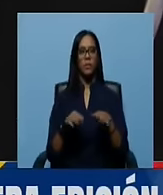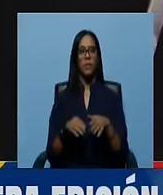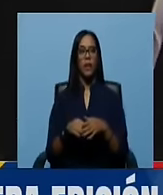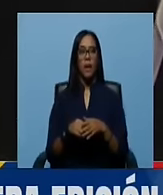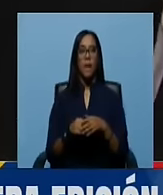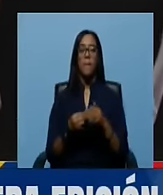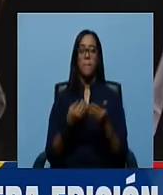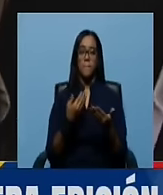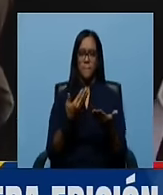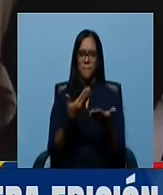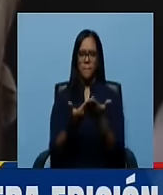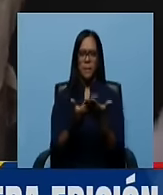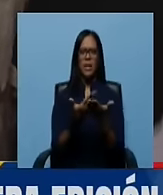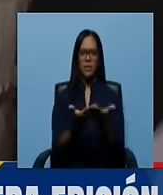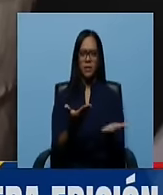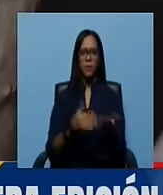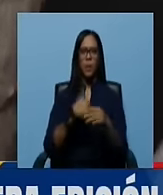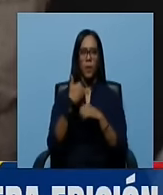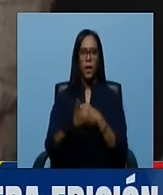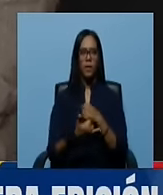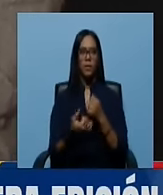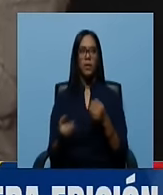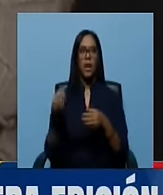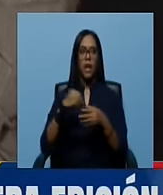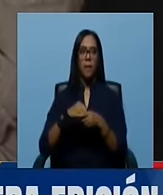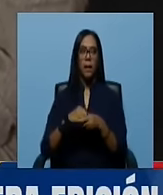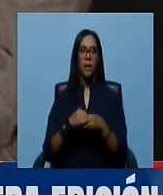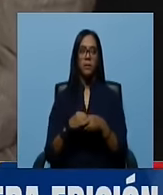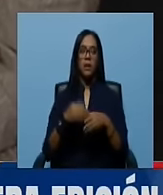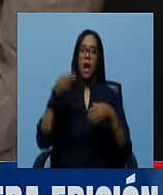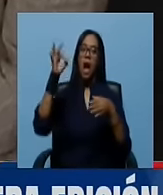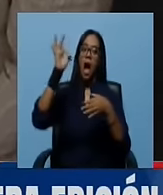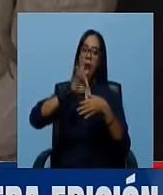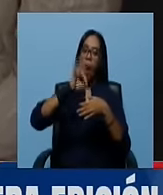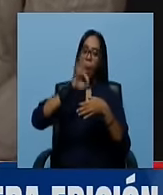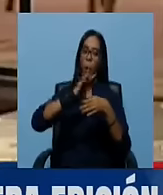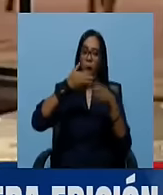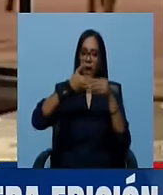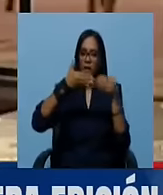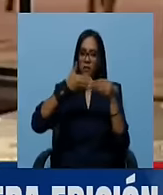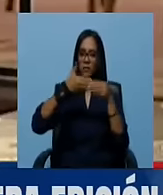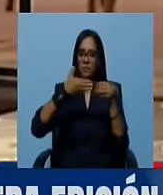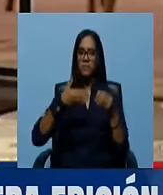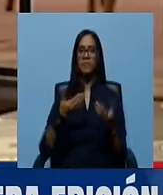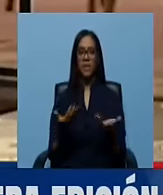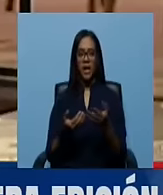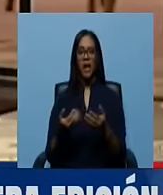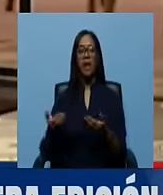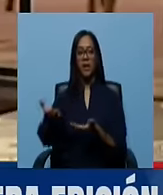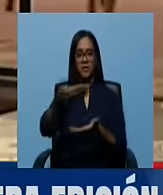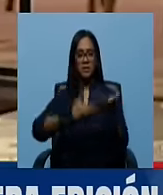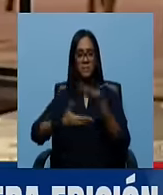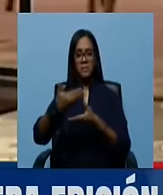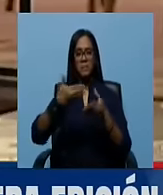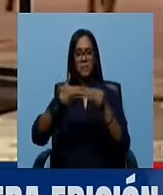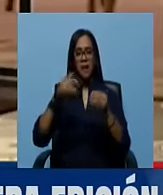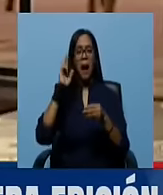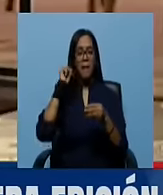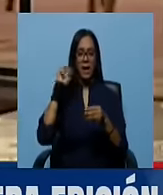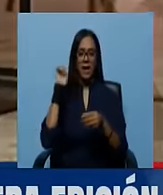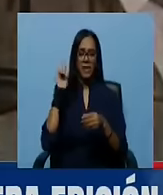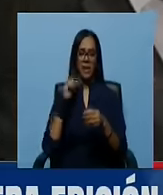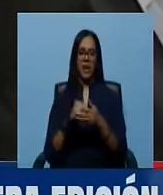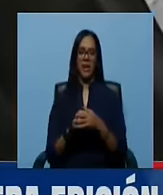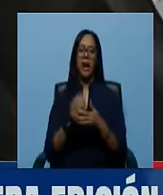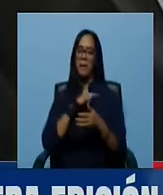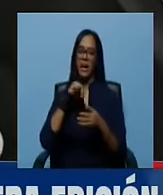Preséntenme un plan y además te ahorras divisas y captar divisas para el país,